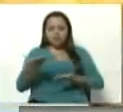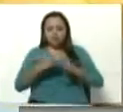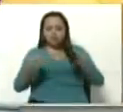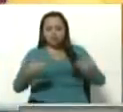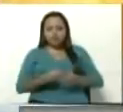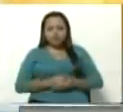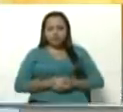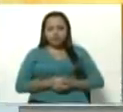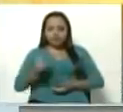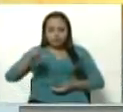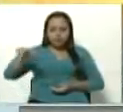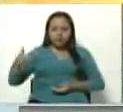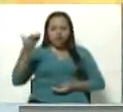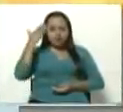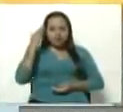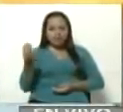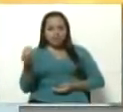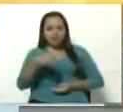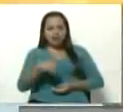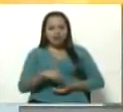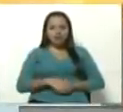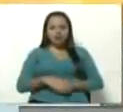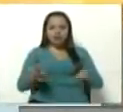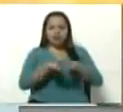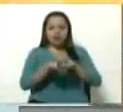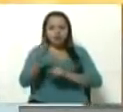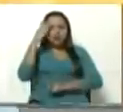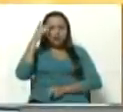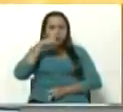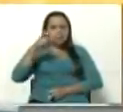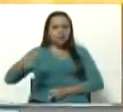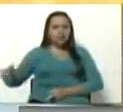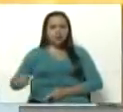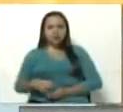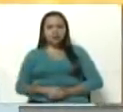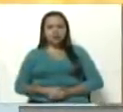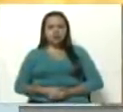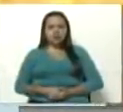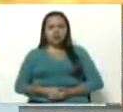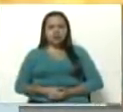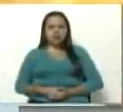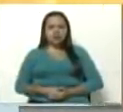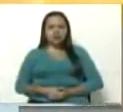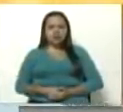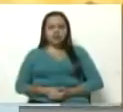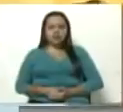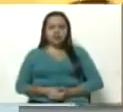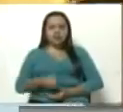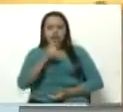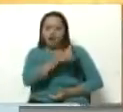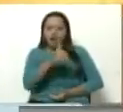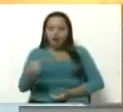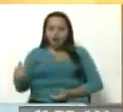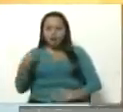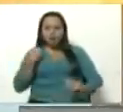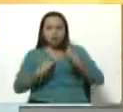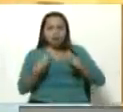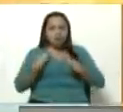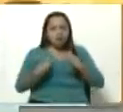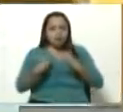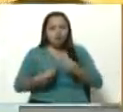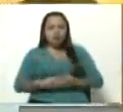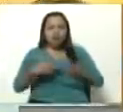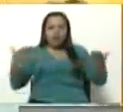Ellos saben más aún, como lo sabe este pueblo, de cada una, bueno, de las angustias, de